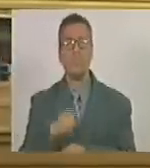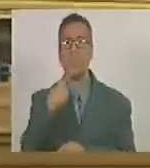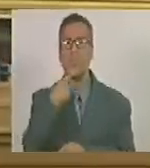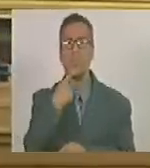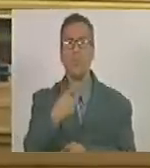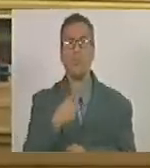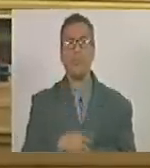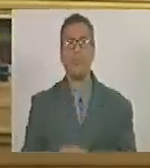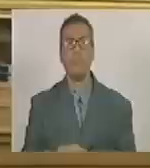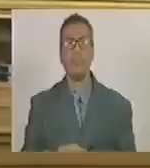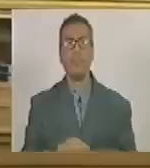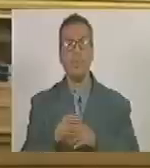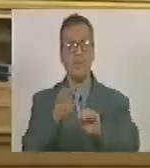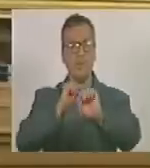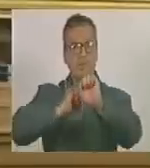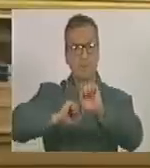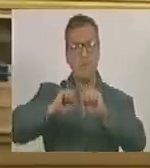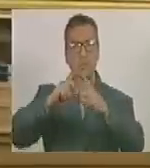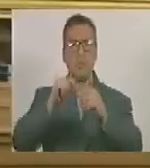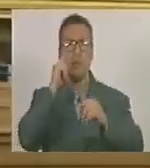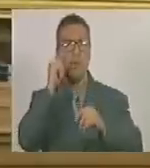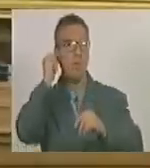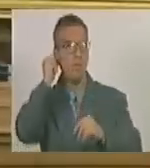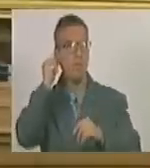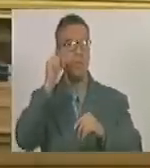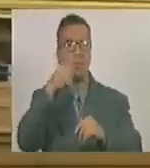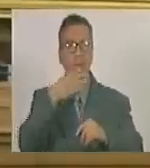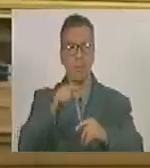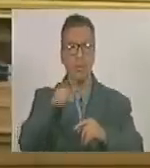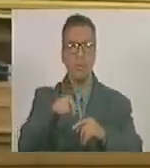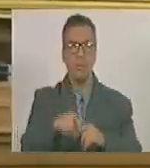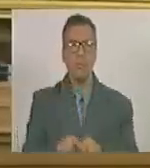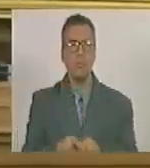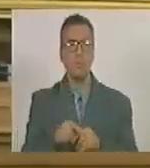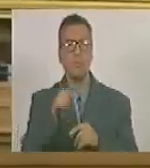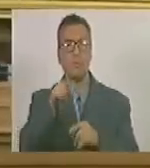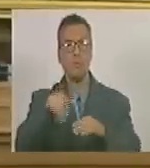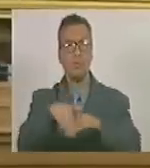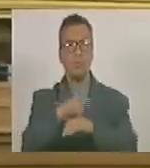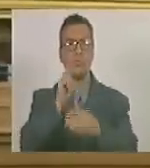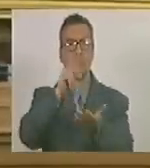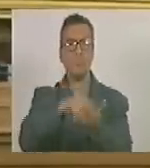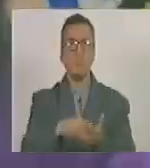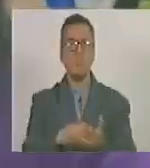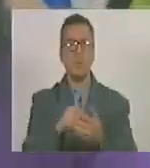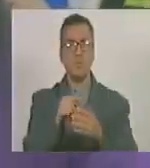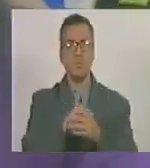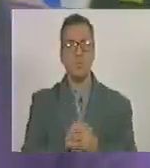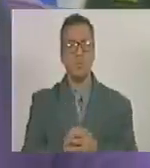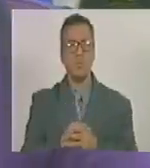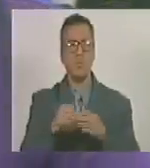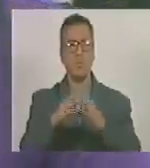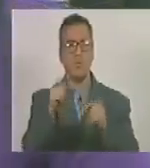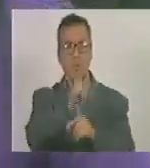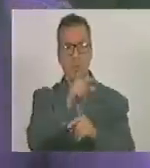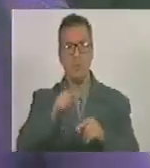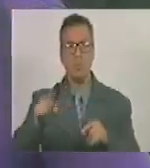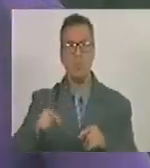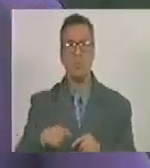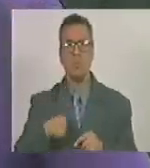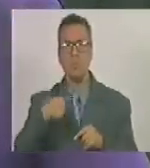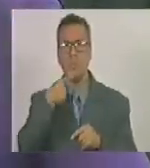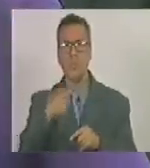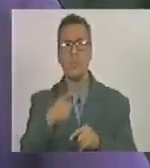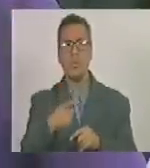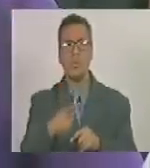señalar el repudio de las mujeres y hombres de bien de la patria venezolana hacia aquellas personas que, desdiciendo